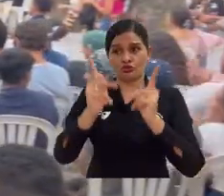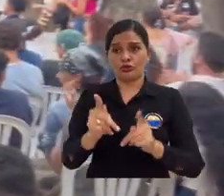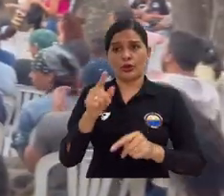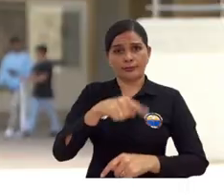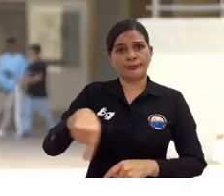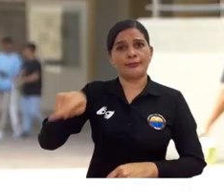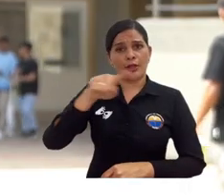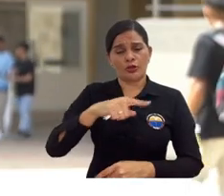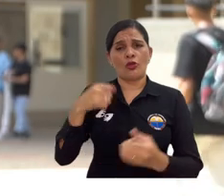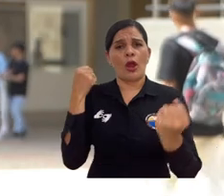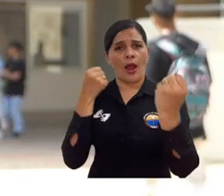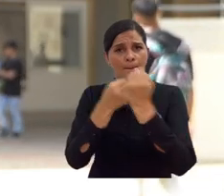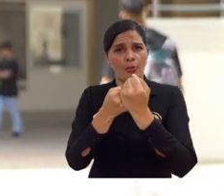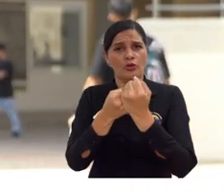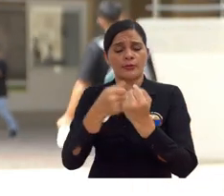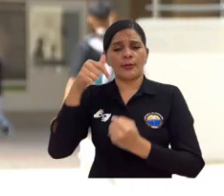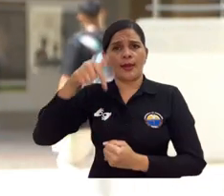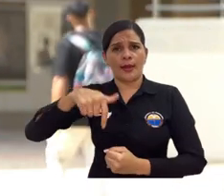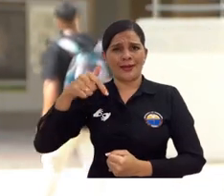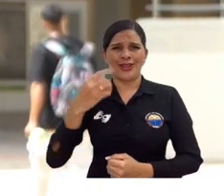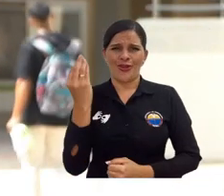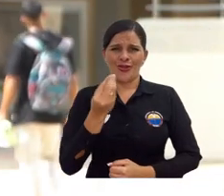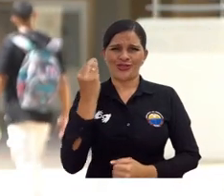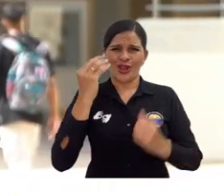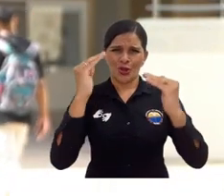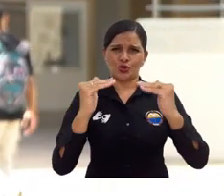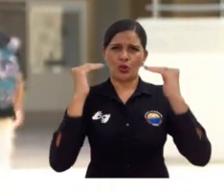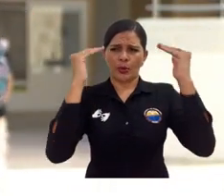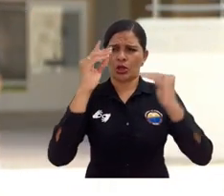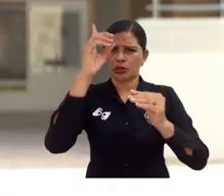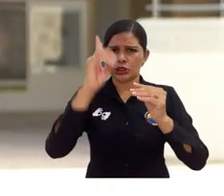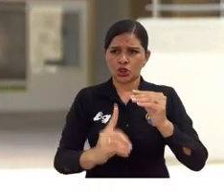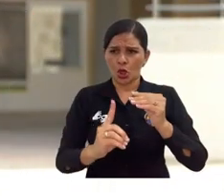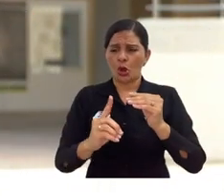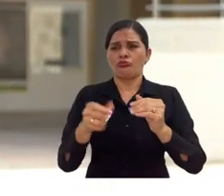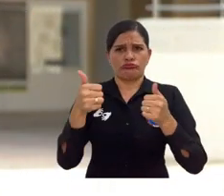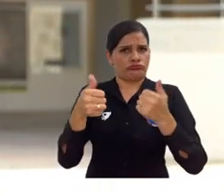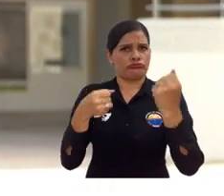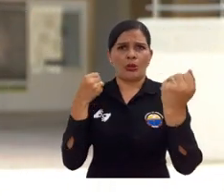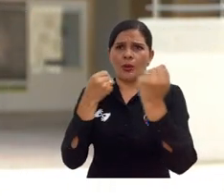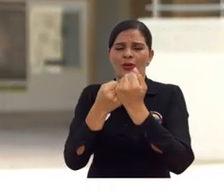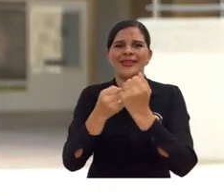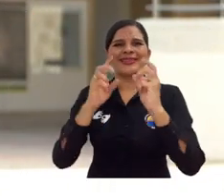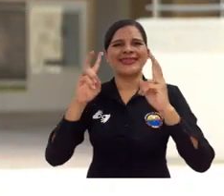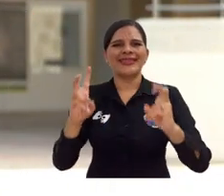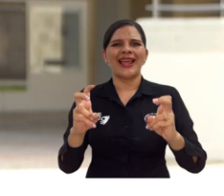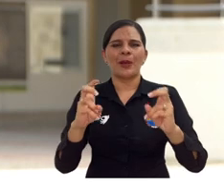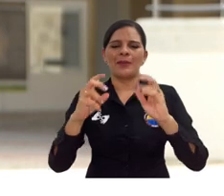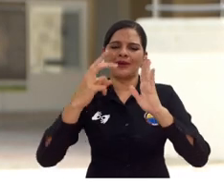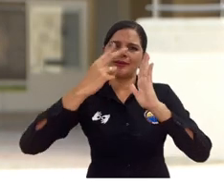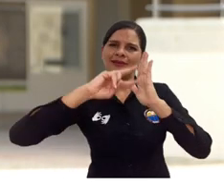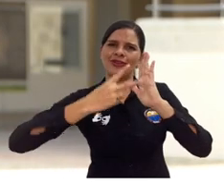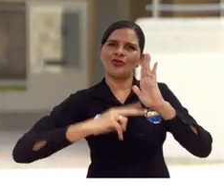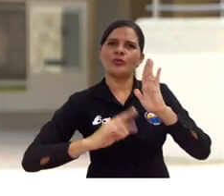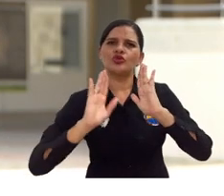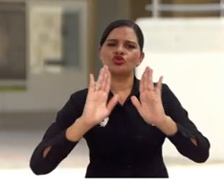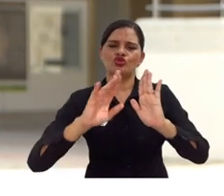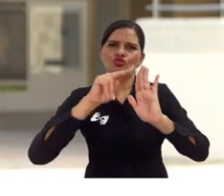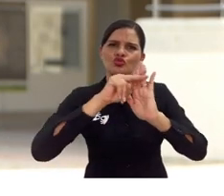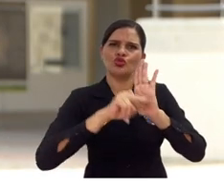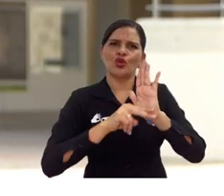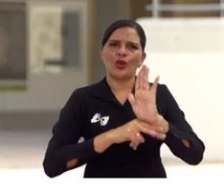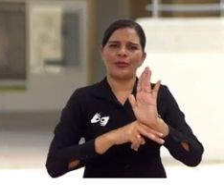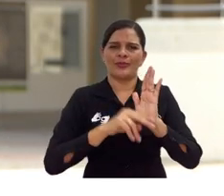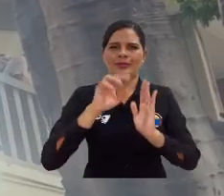el estudiantado respalda y apoya las decisiones que tomó nuestro Consejo Superior para la renovación